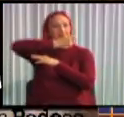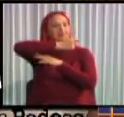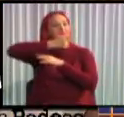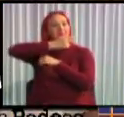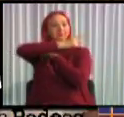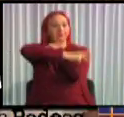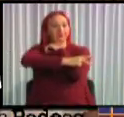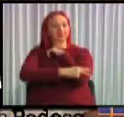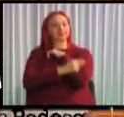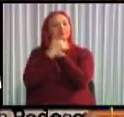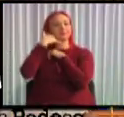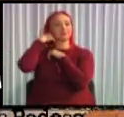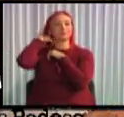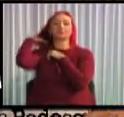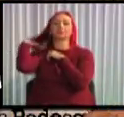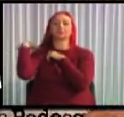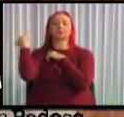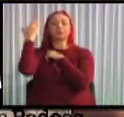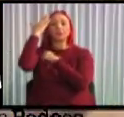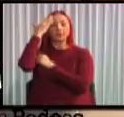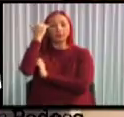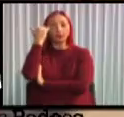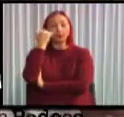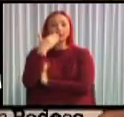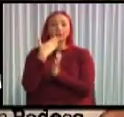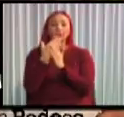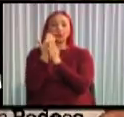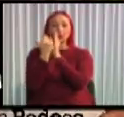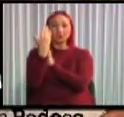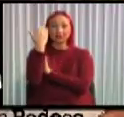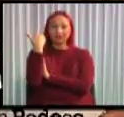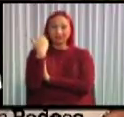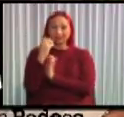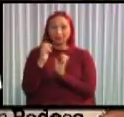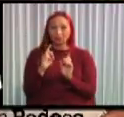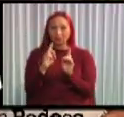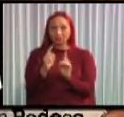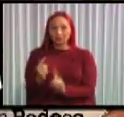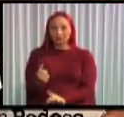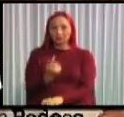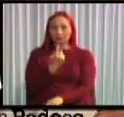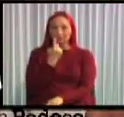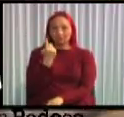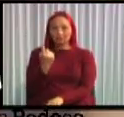nuestro país, porque, bueno, antes la educación siempre,